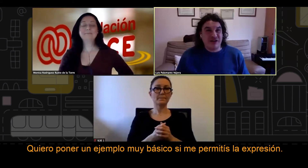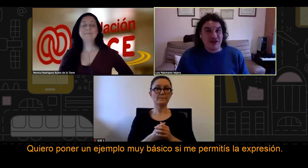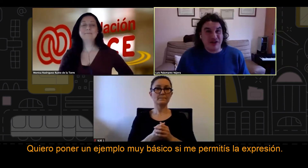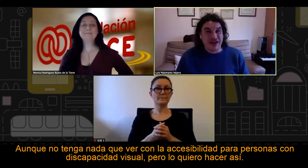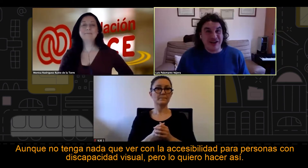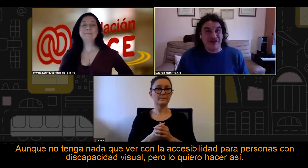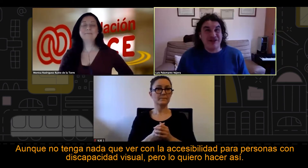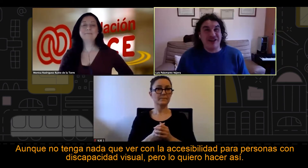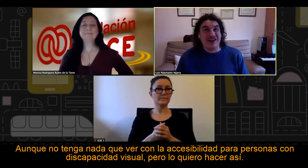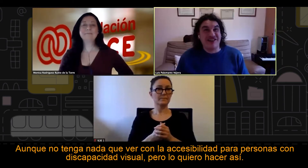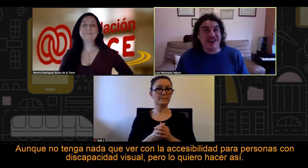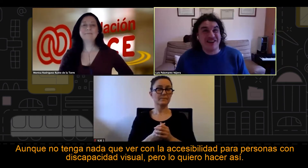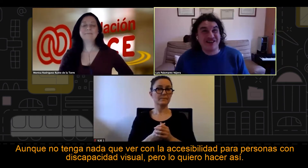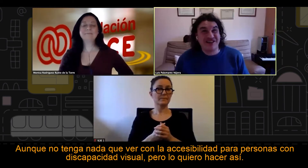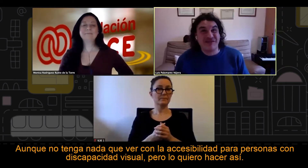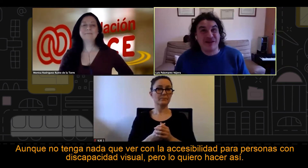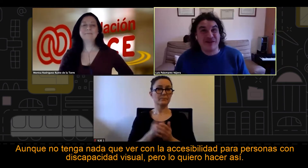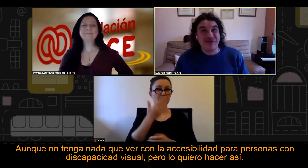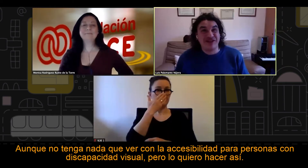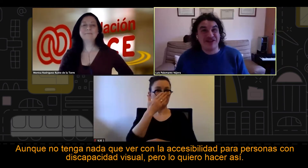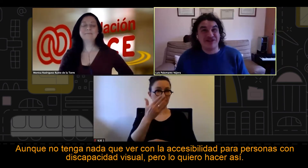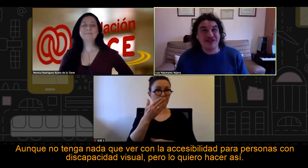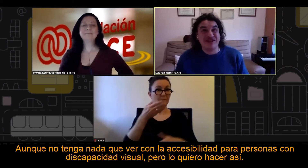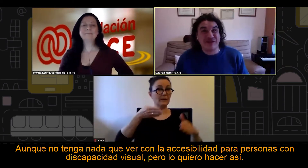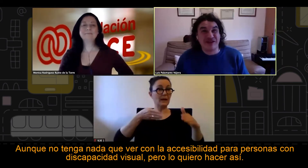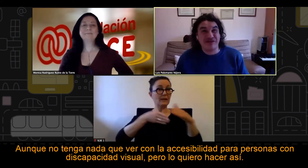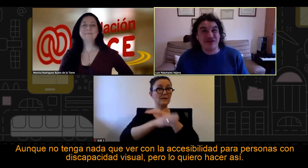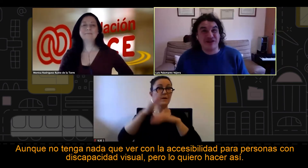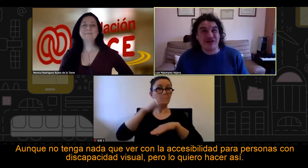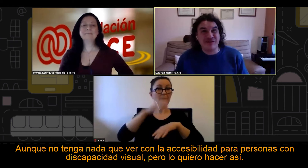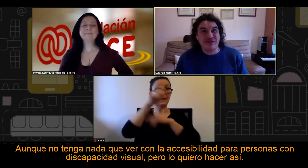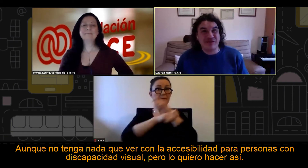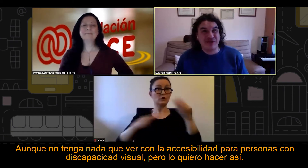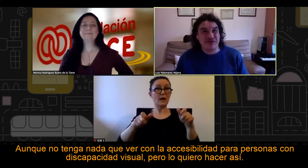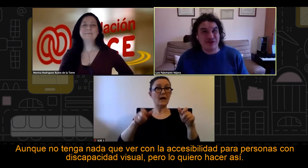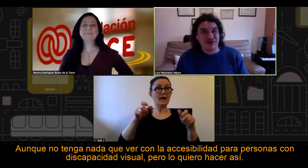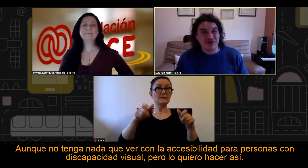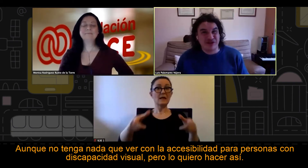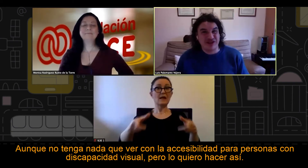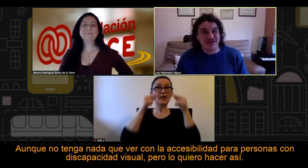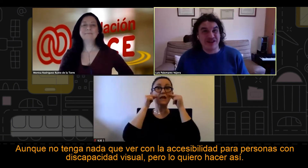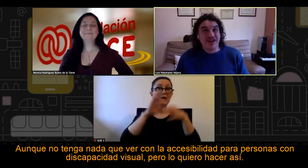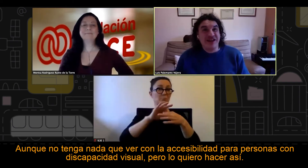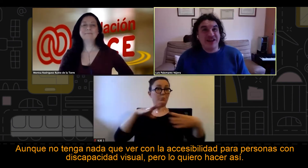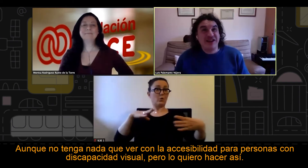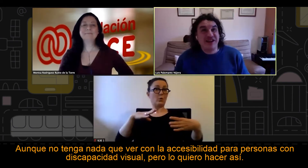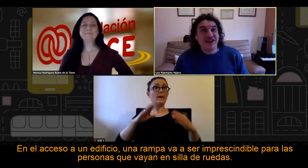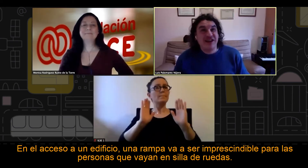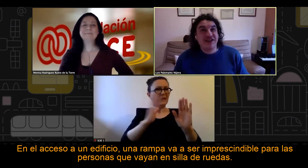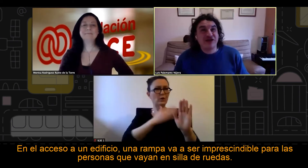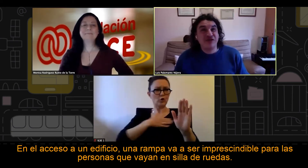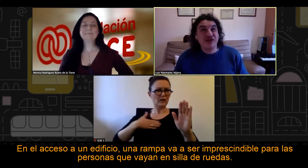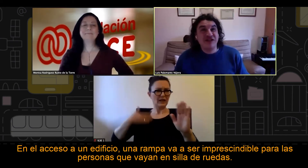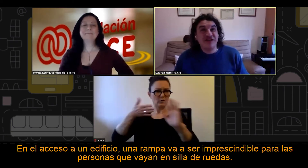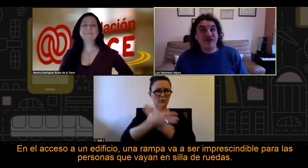Y aunque no tenga nada que ver con la accesibilidad para personas con discapacidad visual, pero lo quiero hacer así. En el